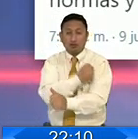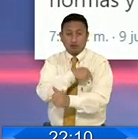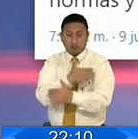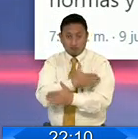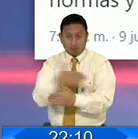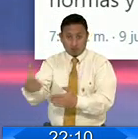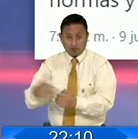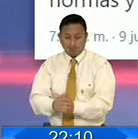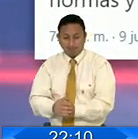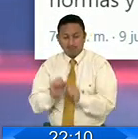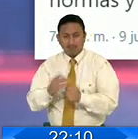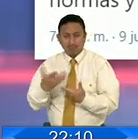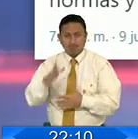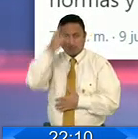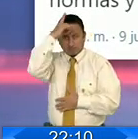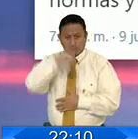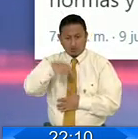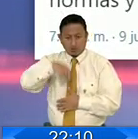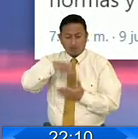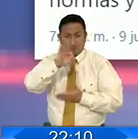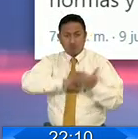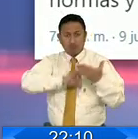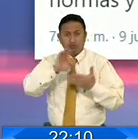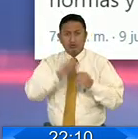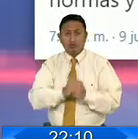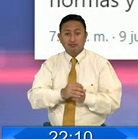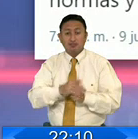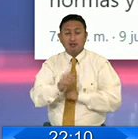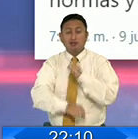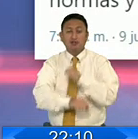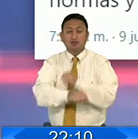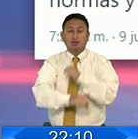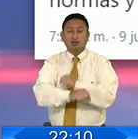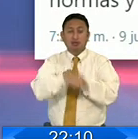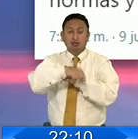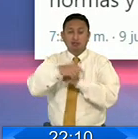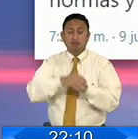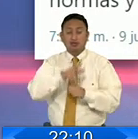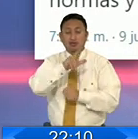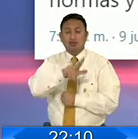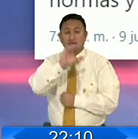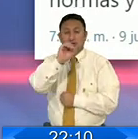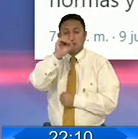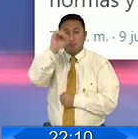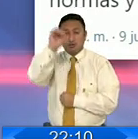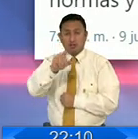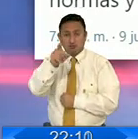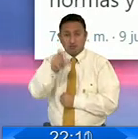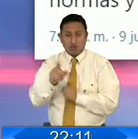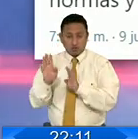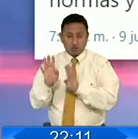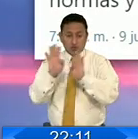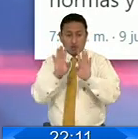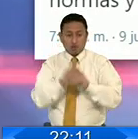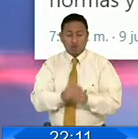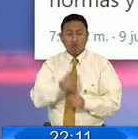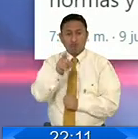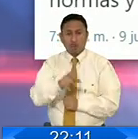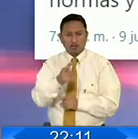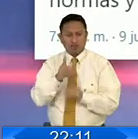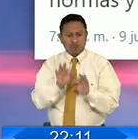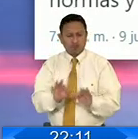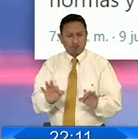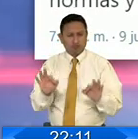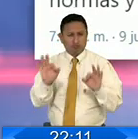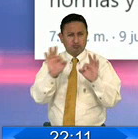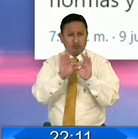marcha. Hemos decidido aprobar el campeonato de Liga Pro con el 30% de aforo. La ciudadanía jugará un rol